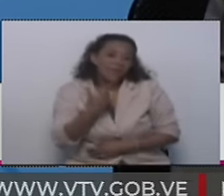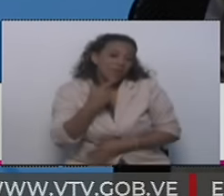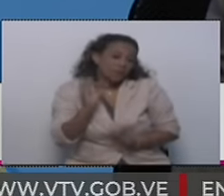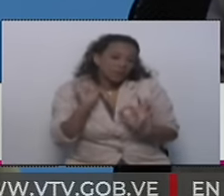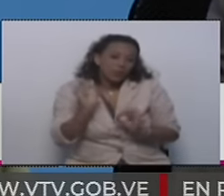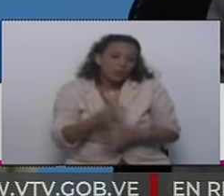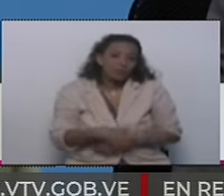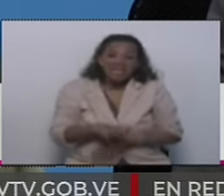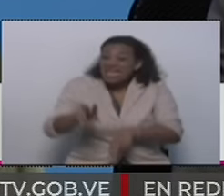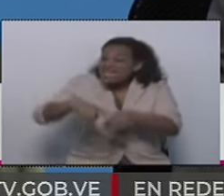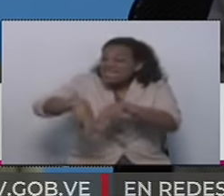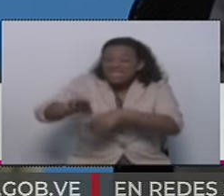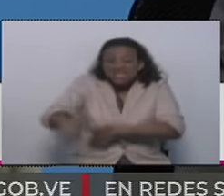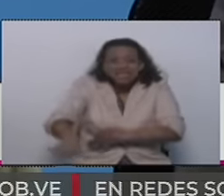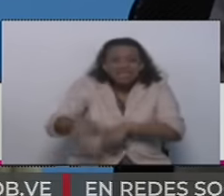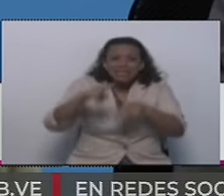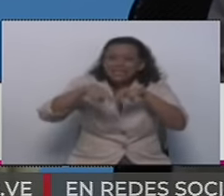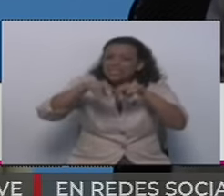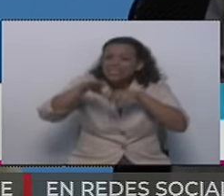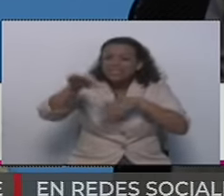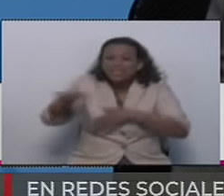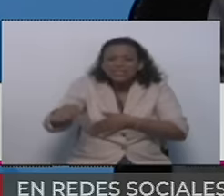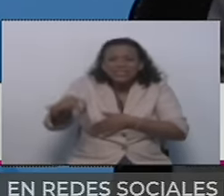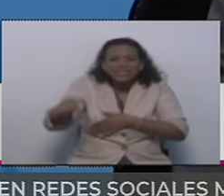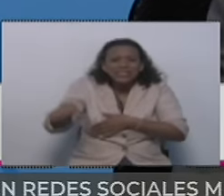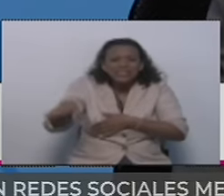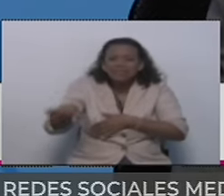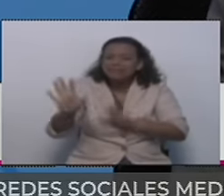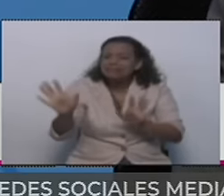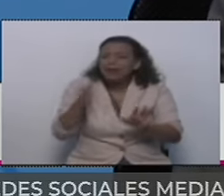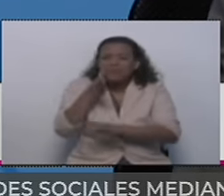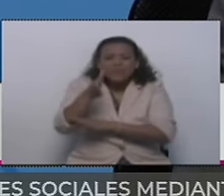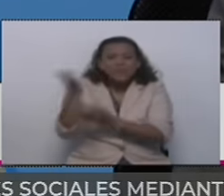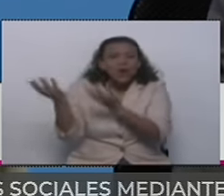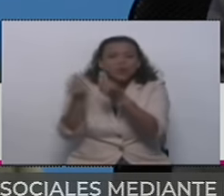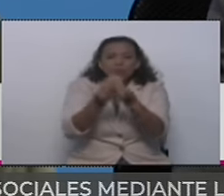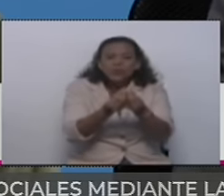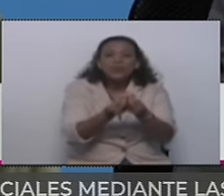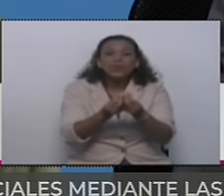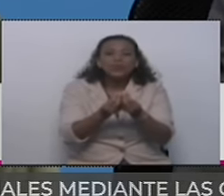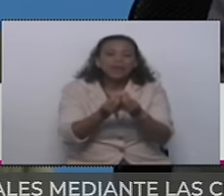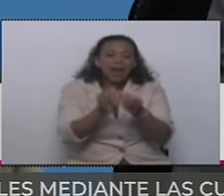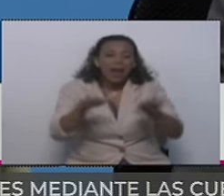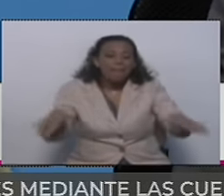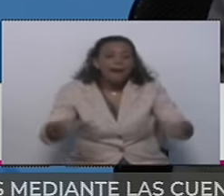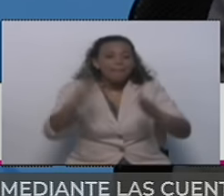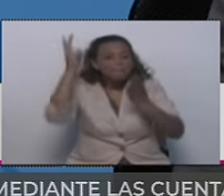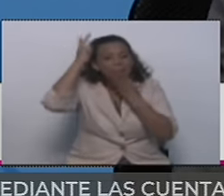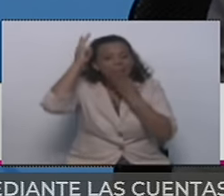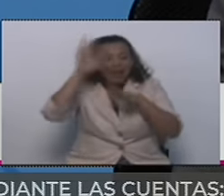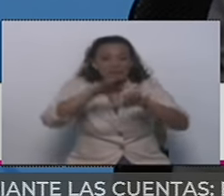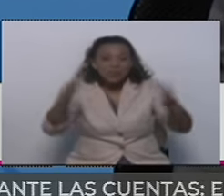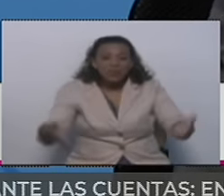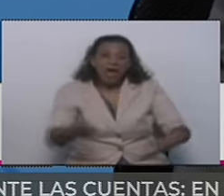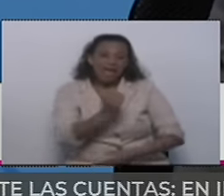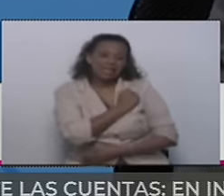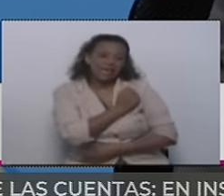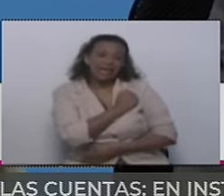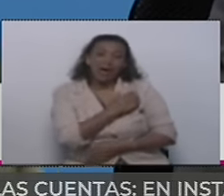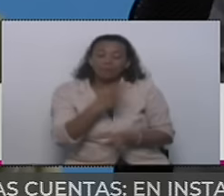la Plaza del Indio de Chacao. Te iba a la marcha. Sí, nos llevaba. Estar con ella en la Plaza del Indio en Chacao, ese era su